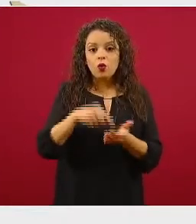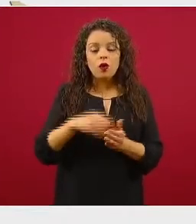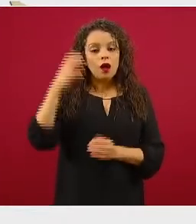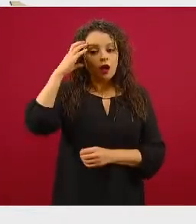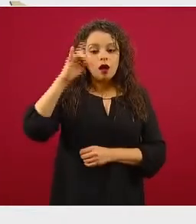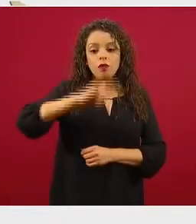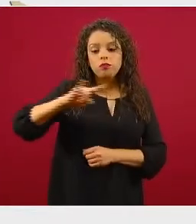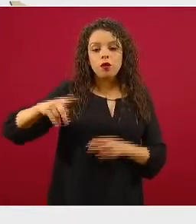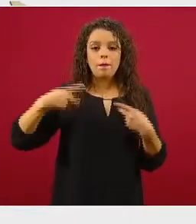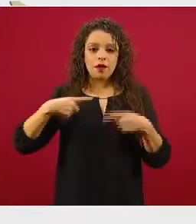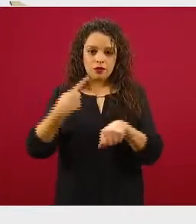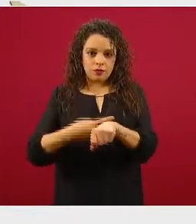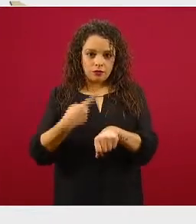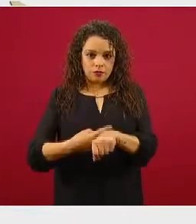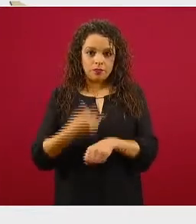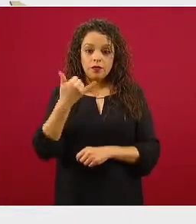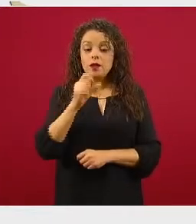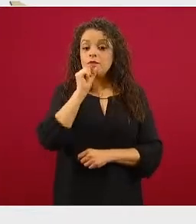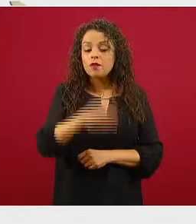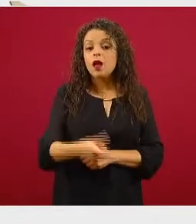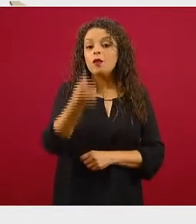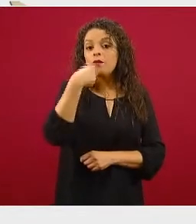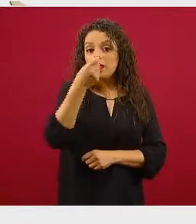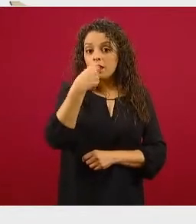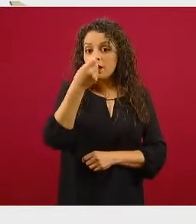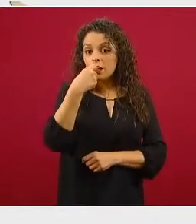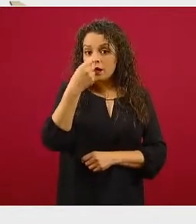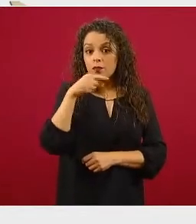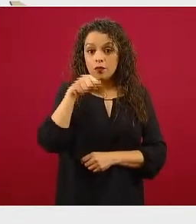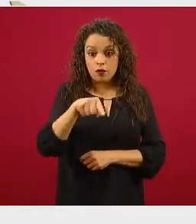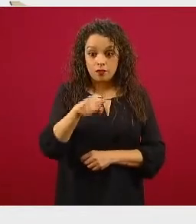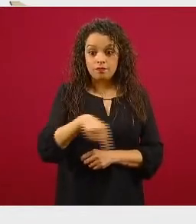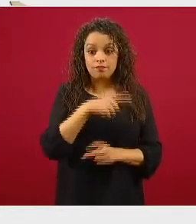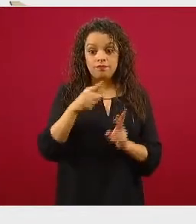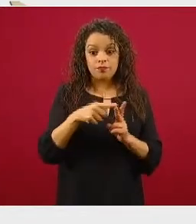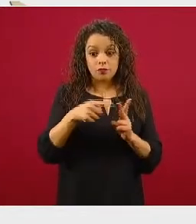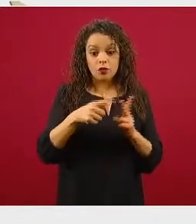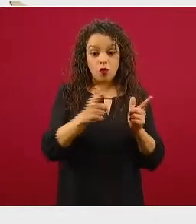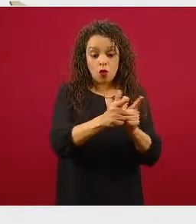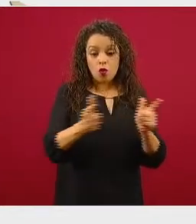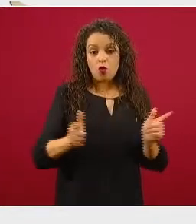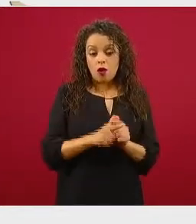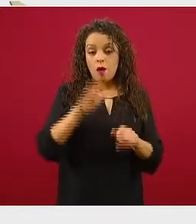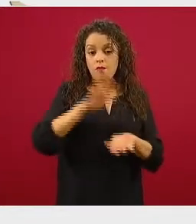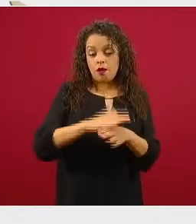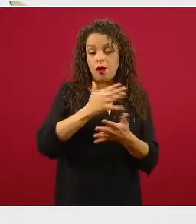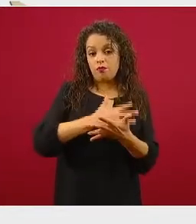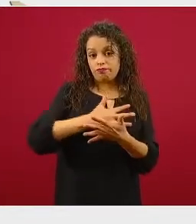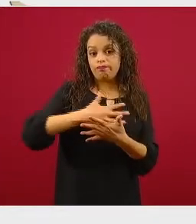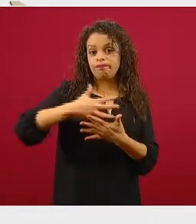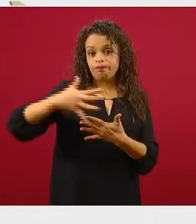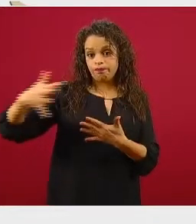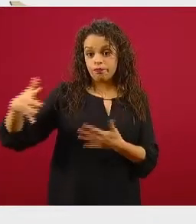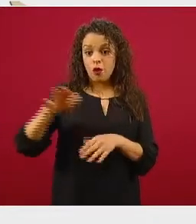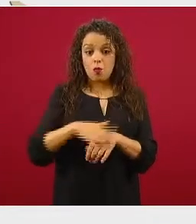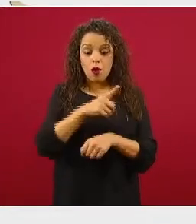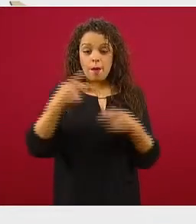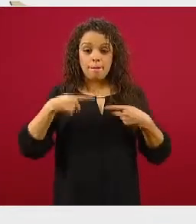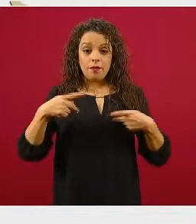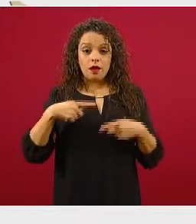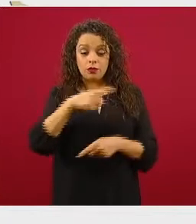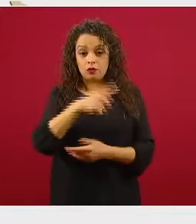Y medicamentos. De medicamentos es el segundo grupo de mayor volumen, ya que un paciente que está internado en terapia